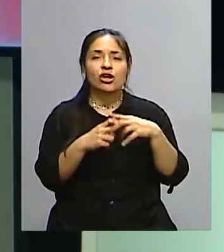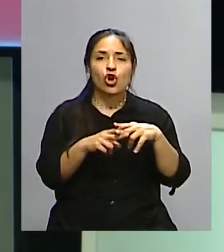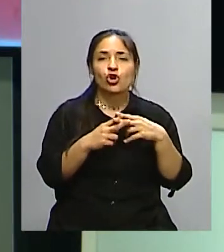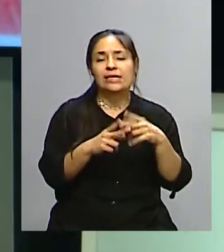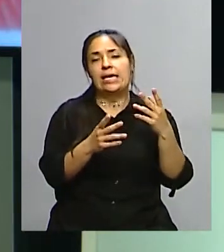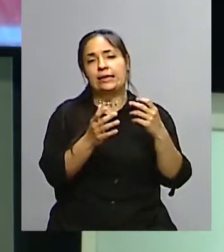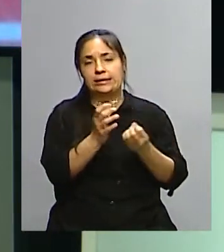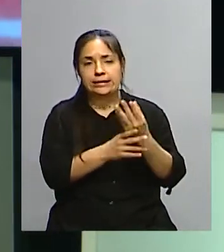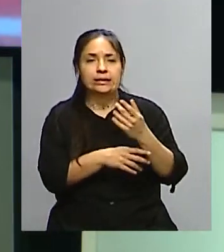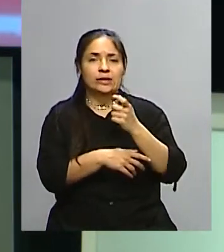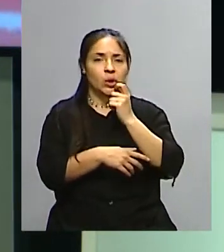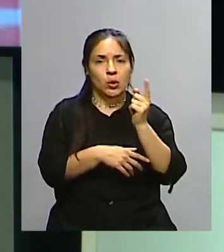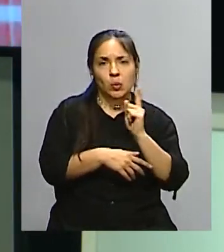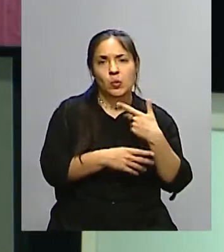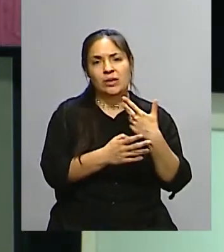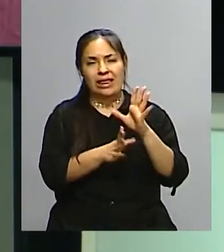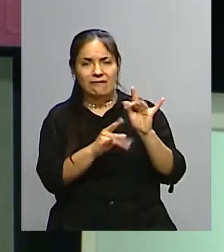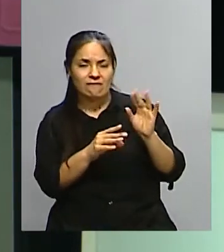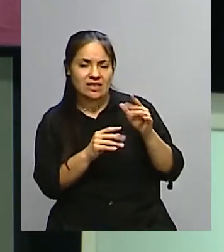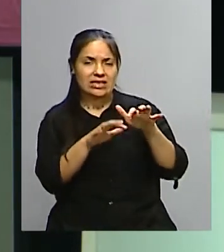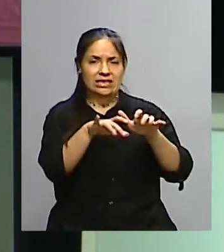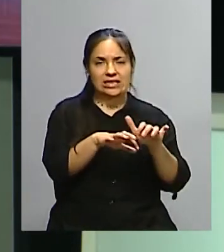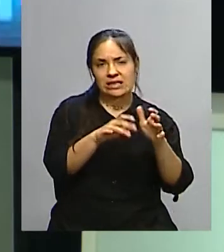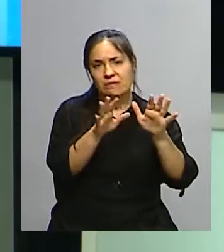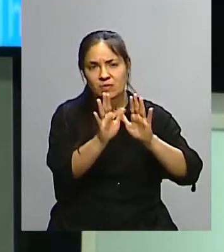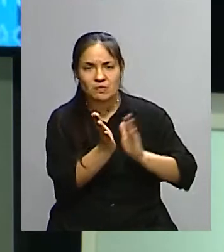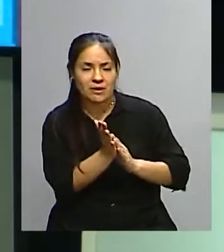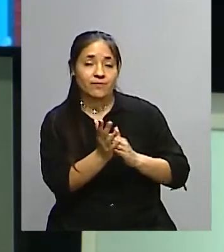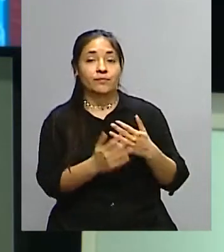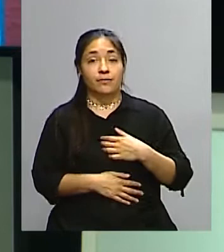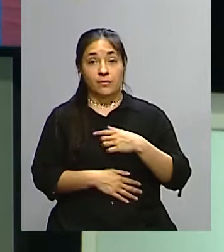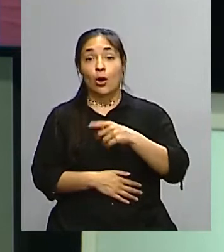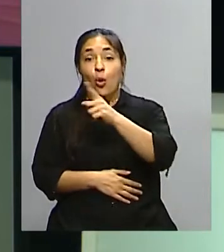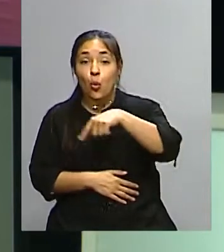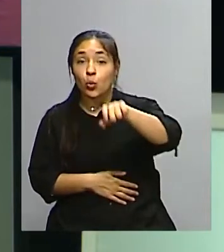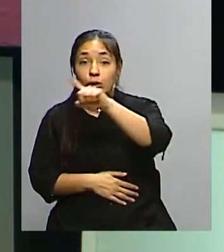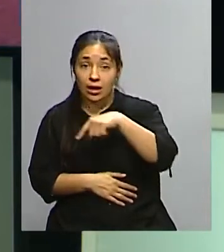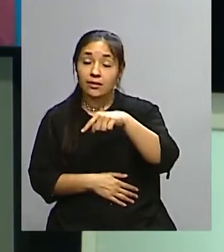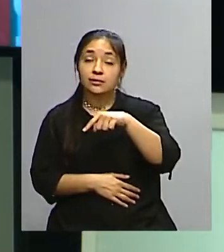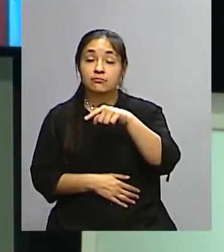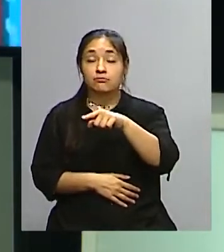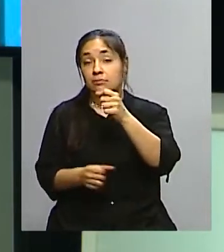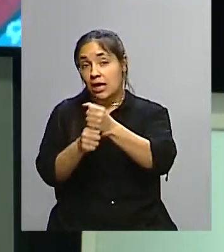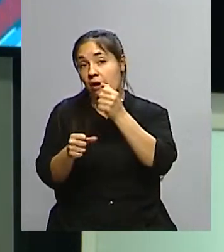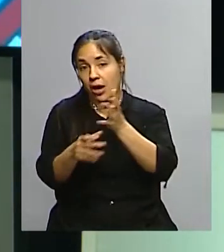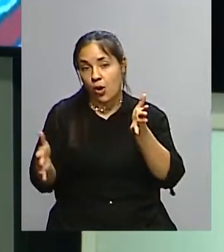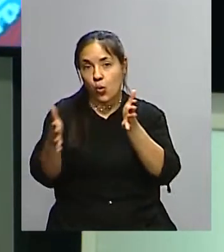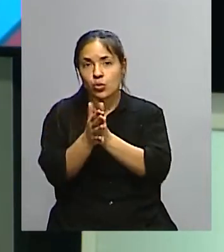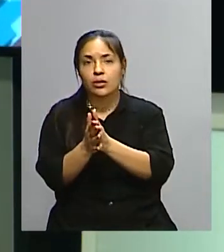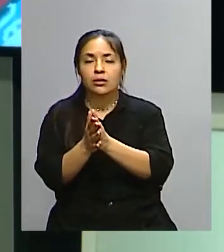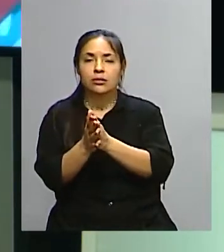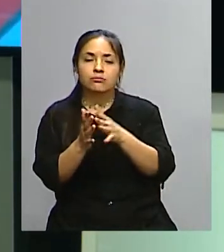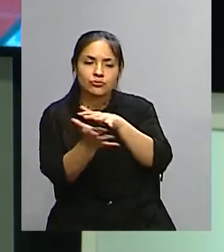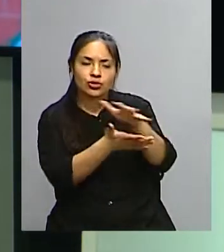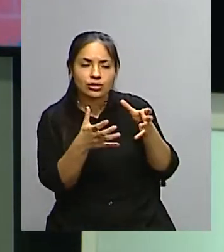trabajan con las personas mayores y con las vejeces, ¿notan que de todas maneras hay un cambio de actitud de ellos, de querer comunicar más, de